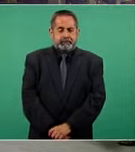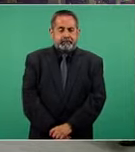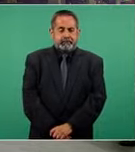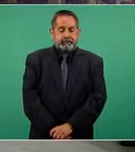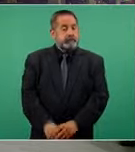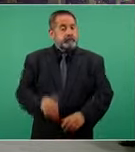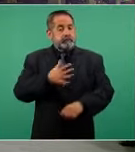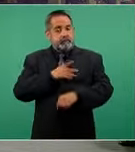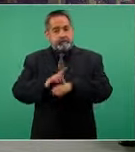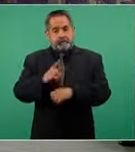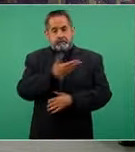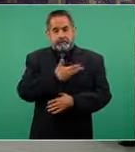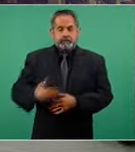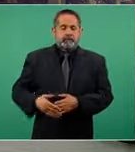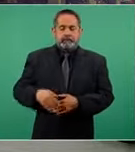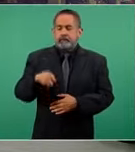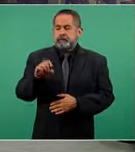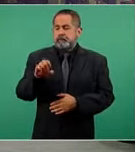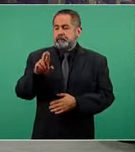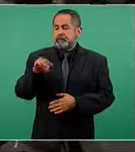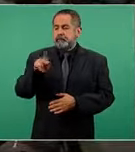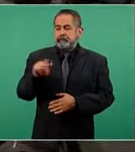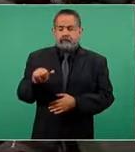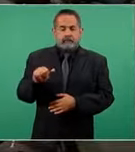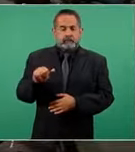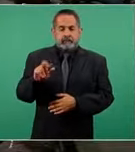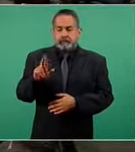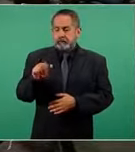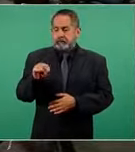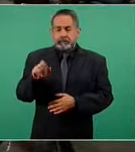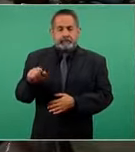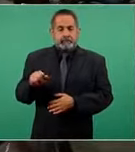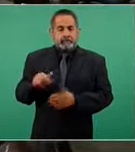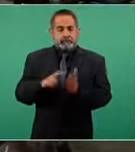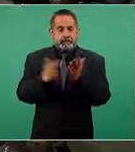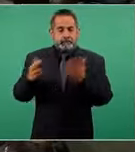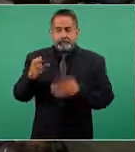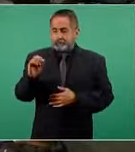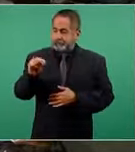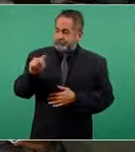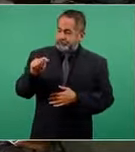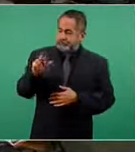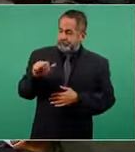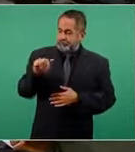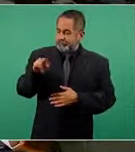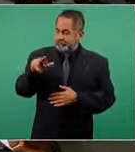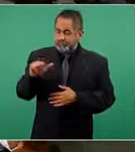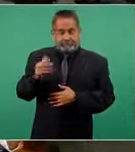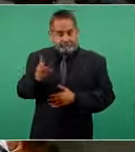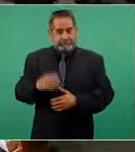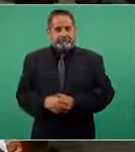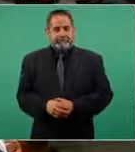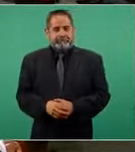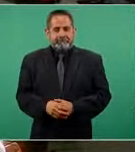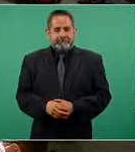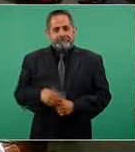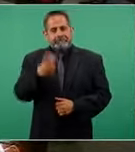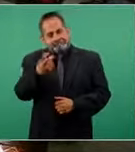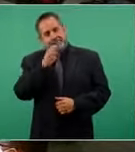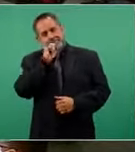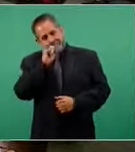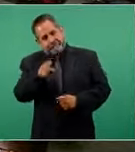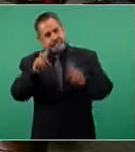Buenos días, presidente. Erika Ramírez, de la revista Contralínea. Bueno, ya estás aquí de nuevo. Pues justamente sobre